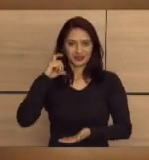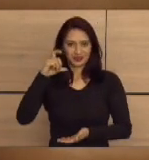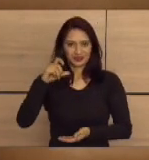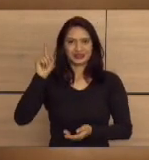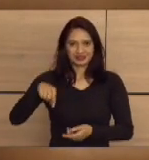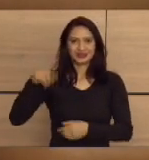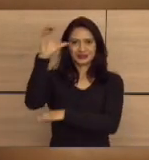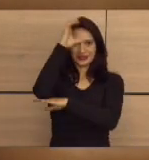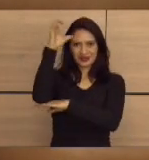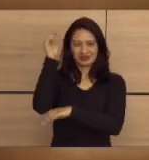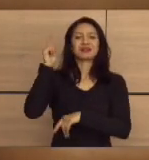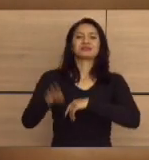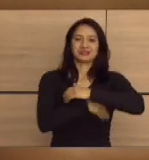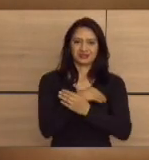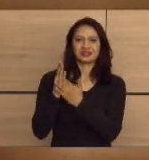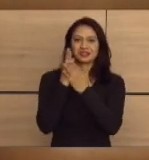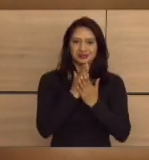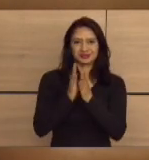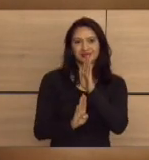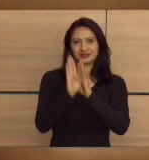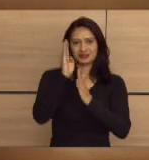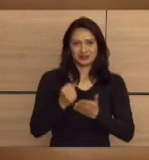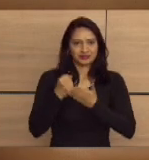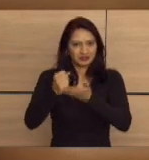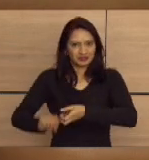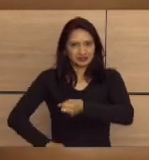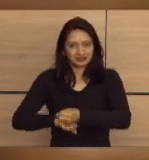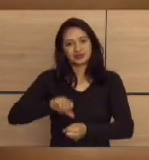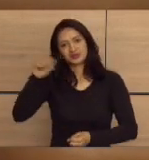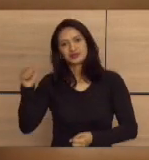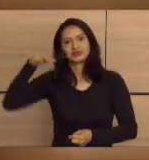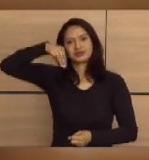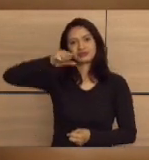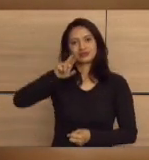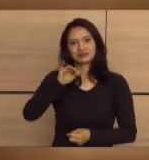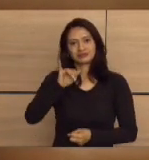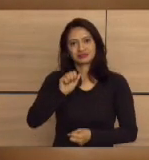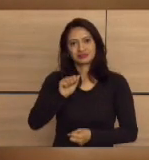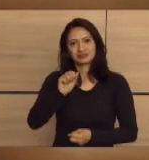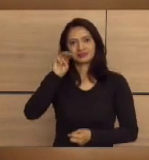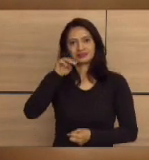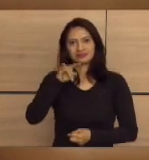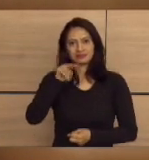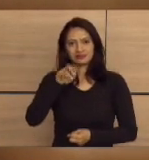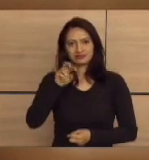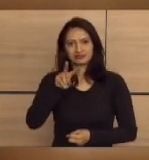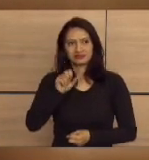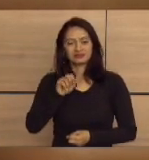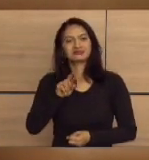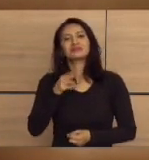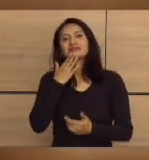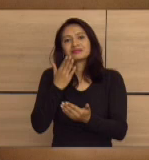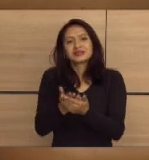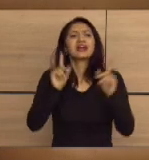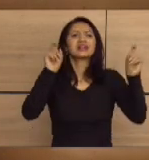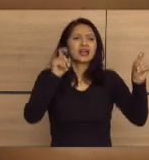Cúcuta, Colombia, Ministerio de Educación, Desarrollo Sostenible. María Teresa Moreno asegura sinceras felicitaciones. Movilizar estos temas